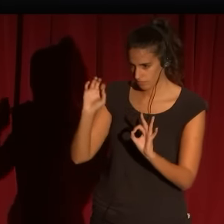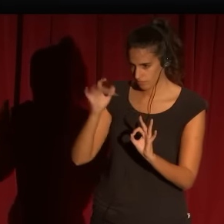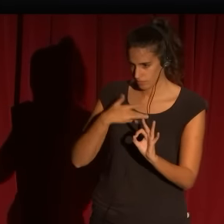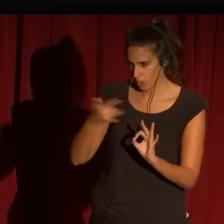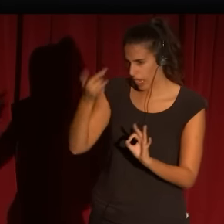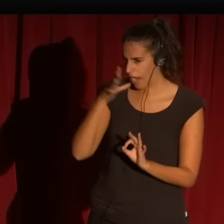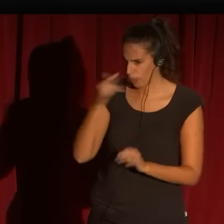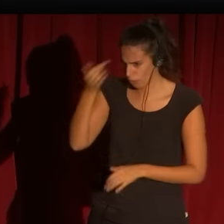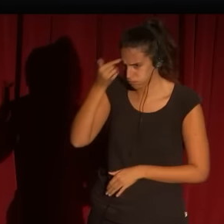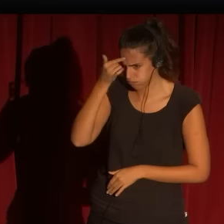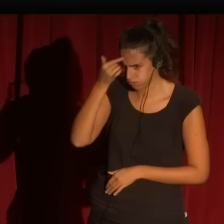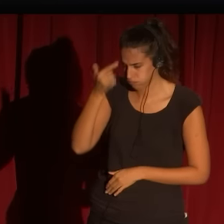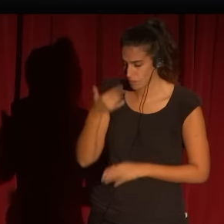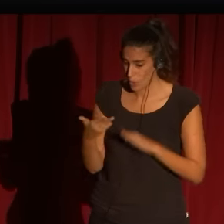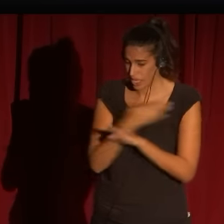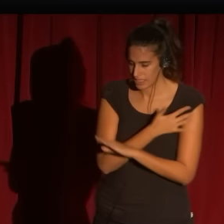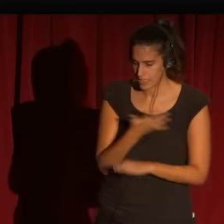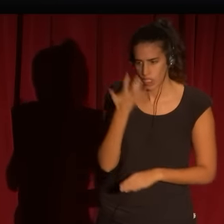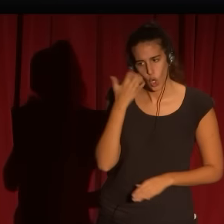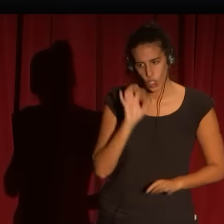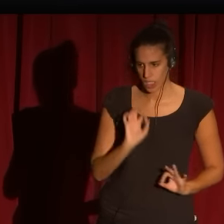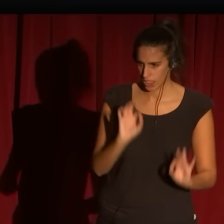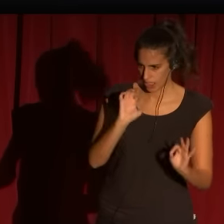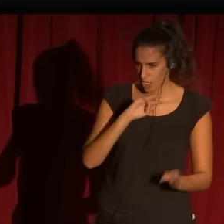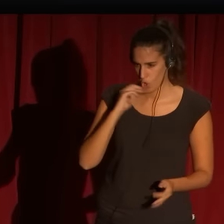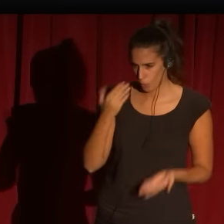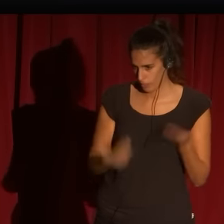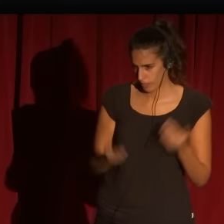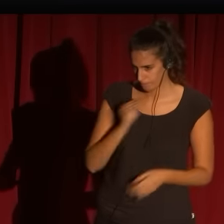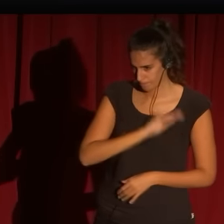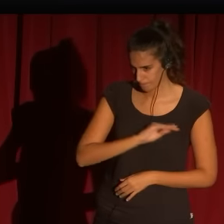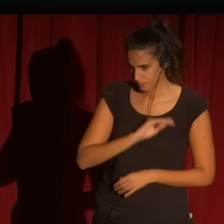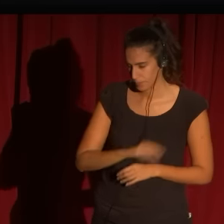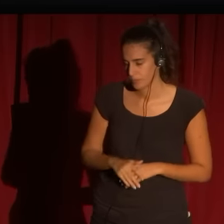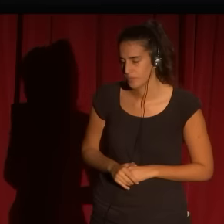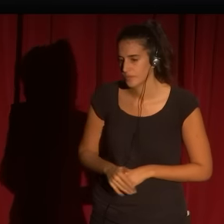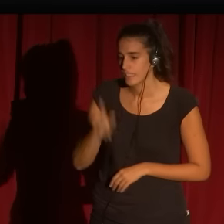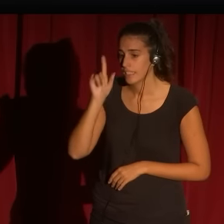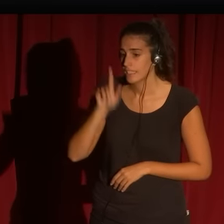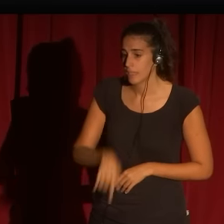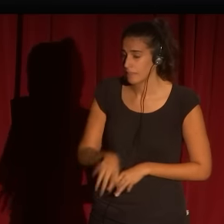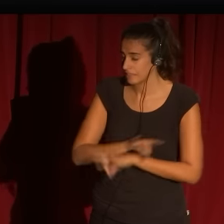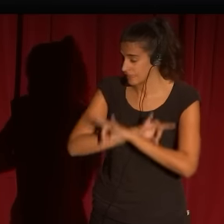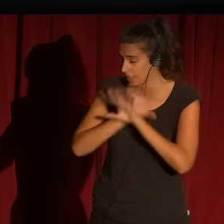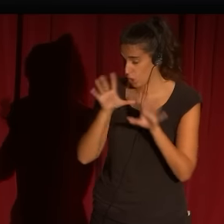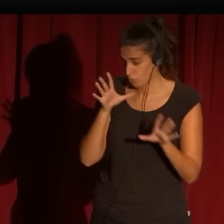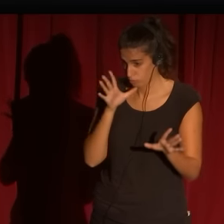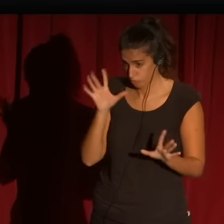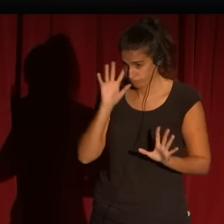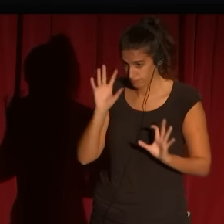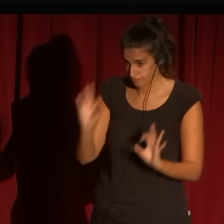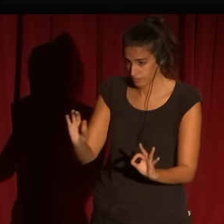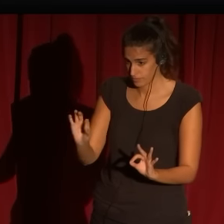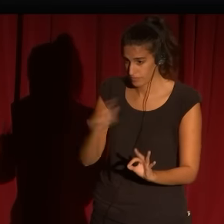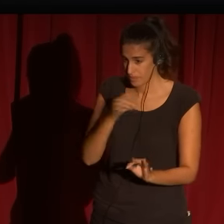hacemos ahora pero es Claro que valora la originalidad la creatividad también es claro y lo sabemos por muchísima evidencia que es